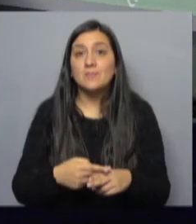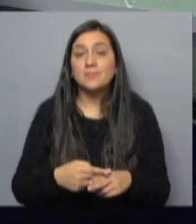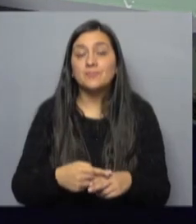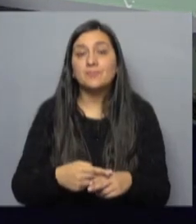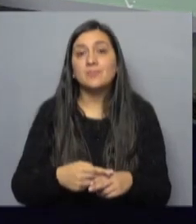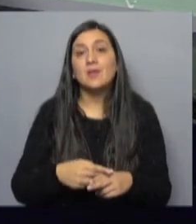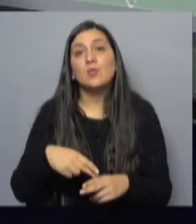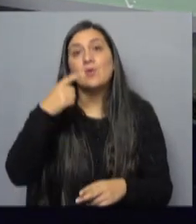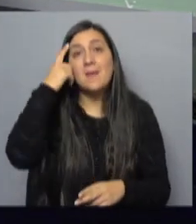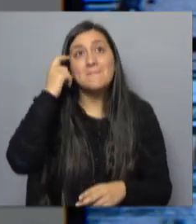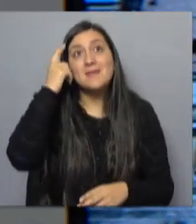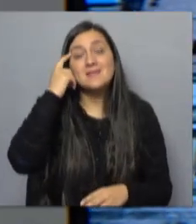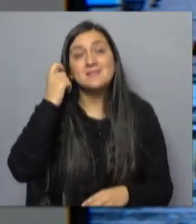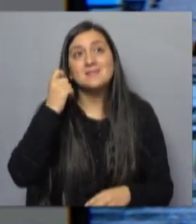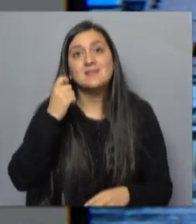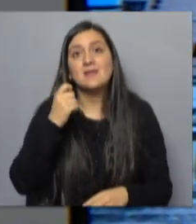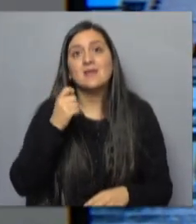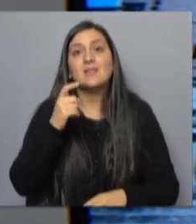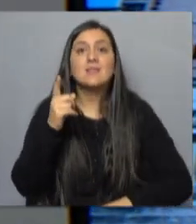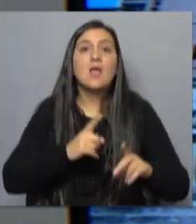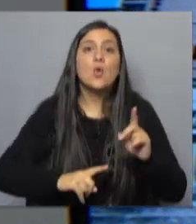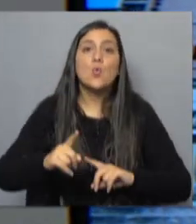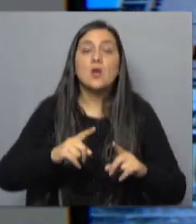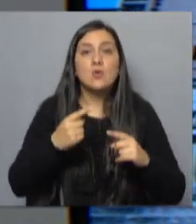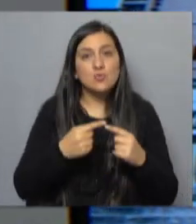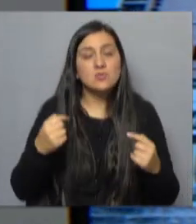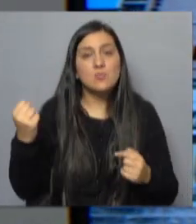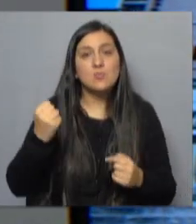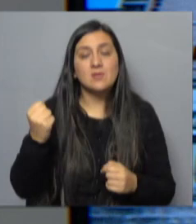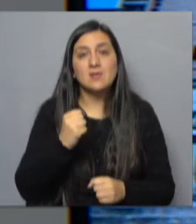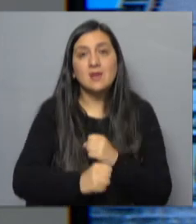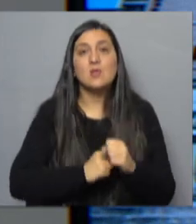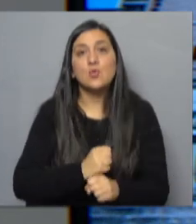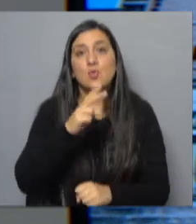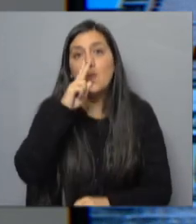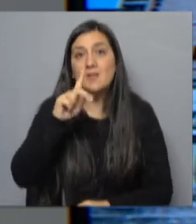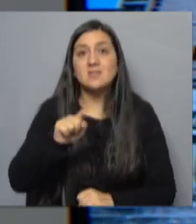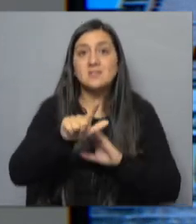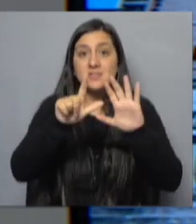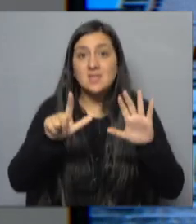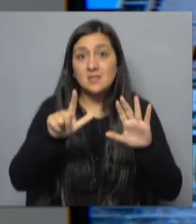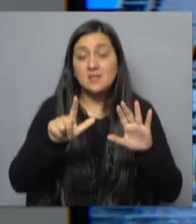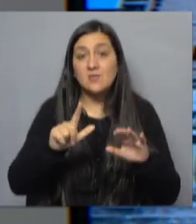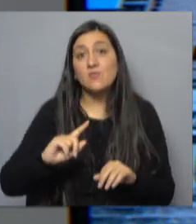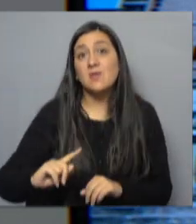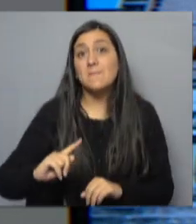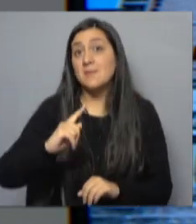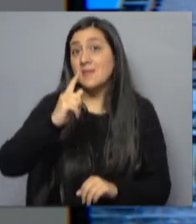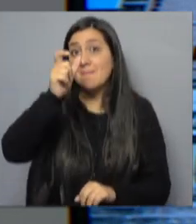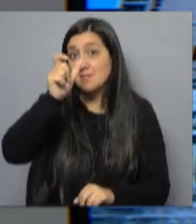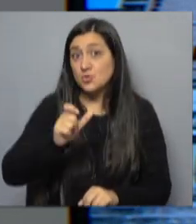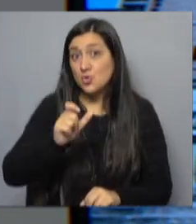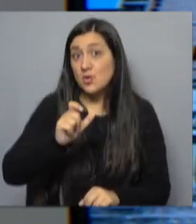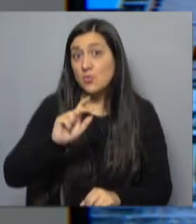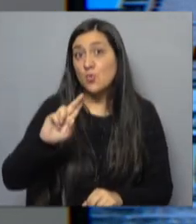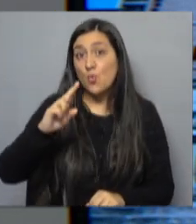recorrido que tiene, por ejemplo, algunos hitos importantes. En 2017 te convertiste en el primer uruguayo, estando